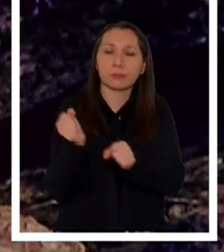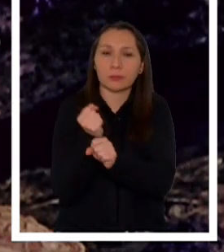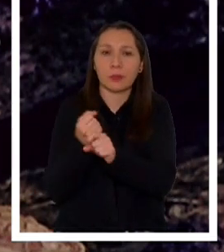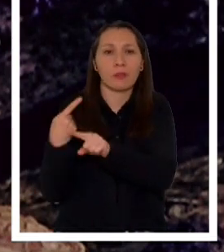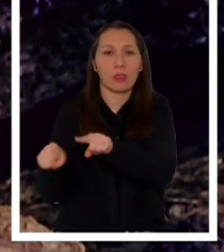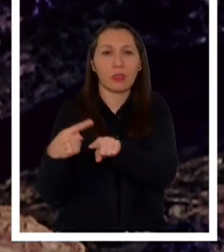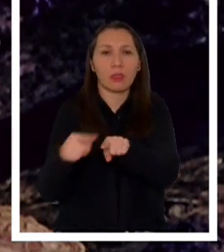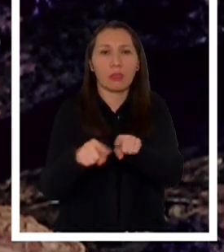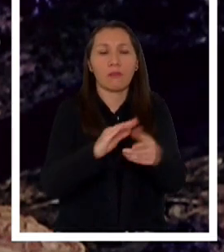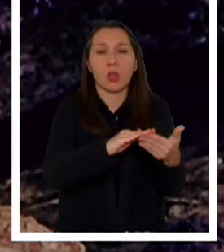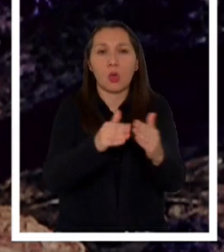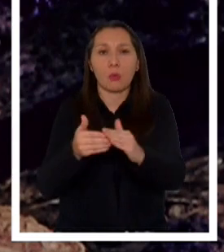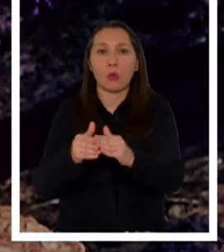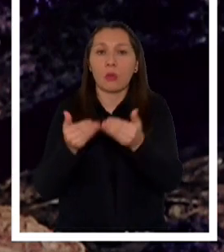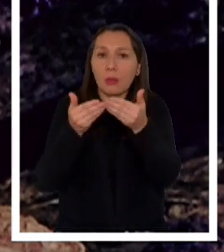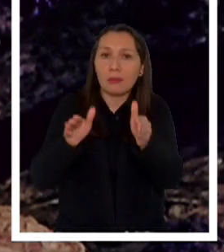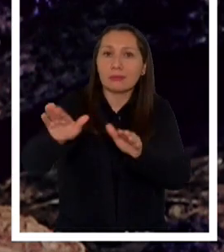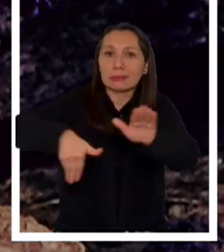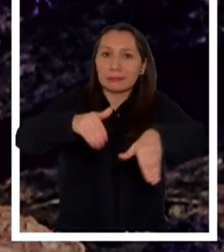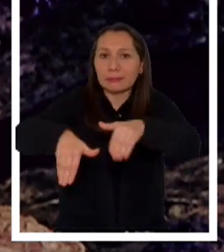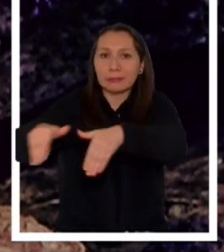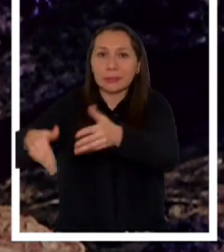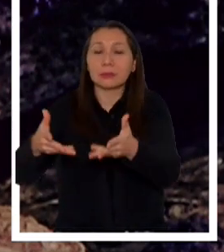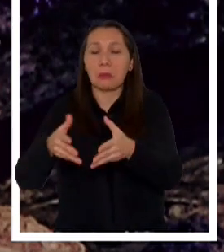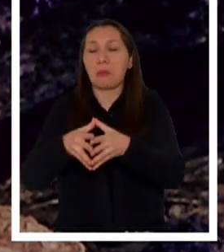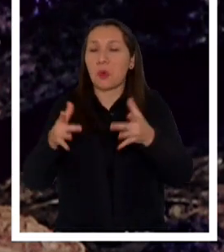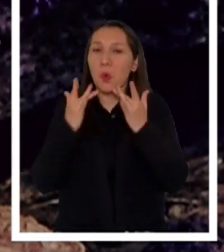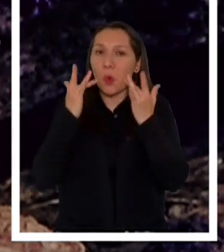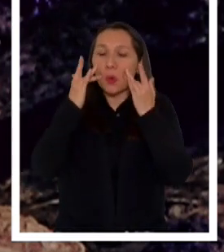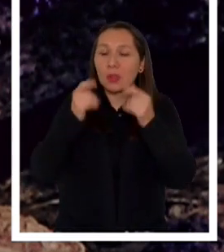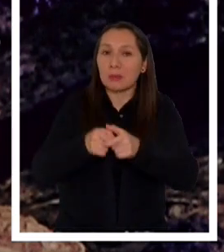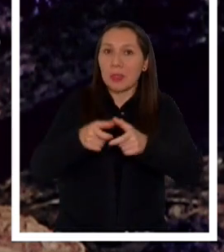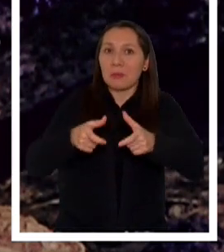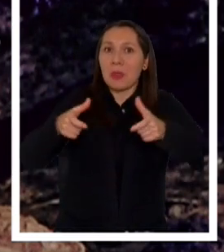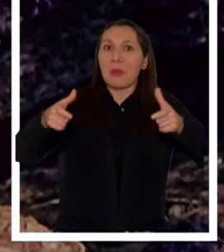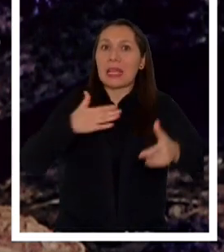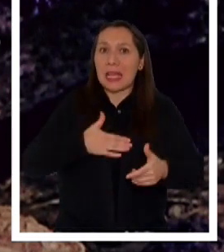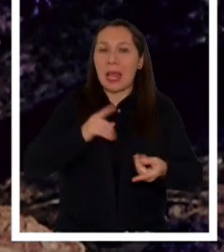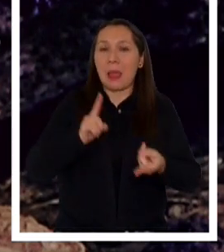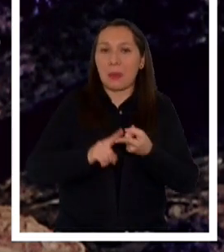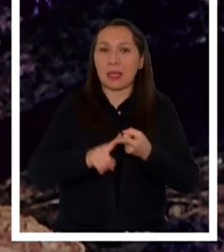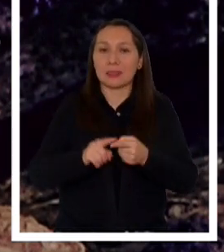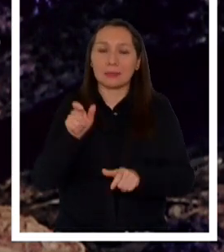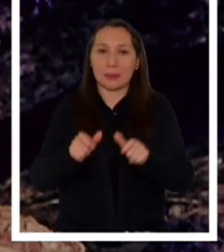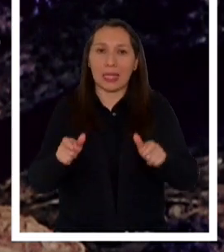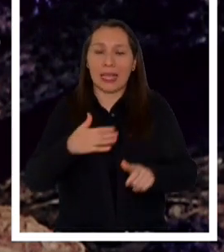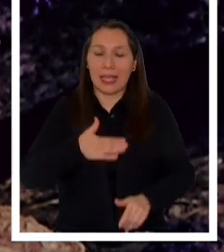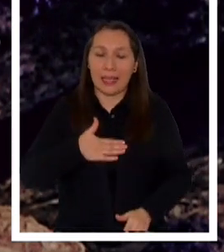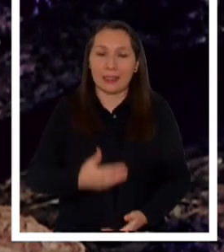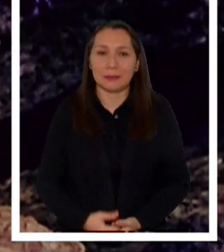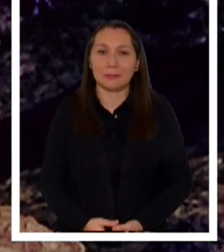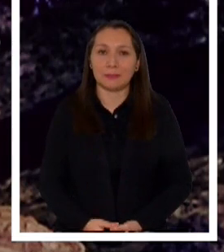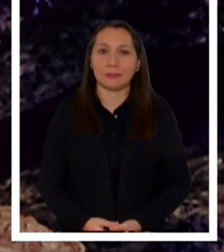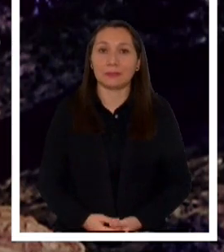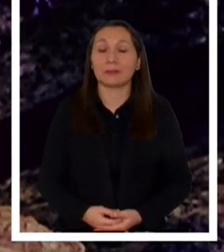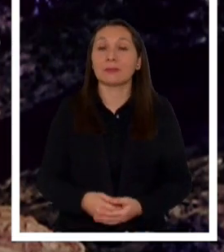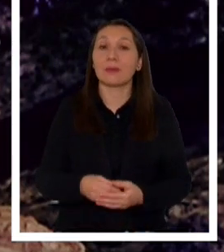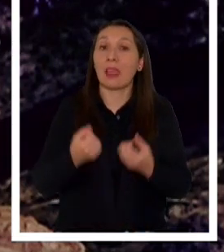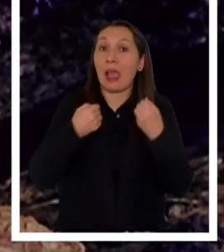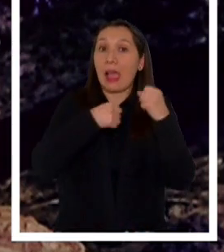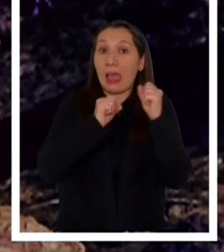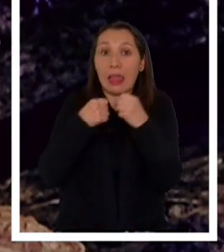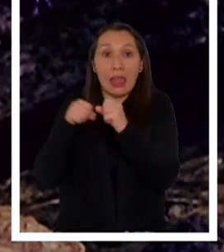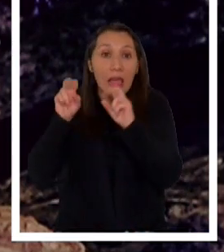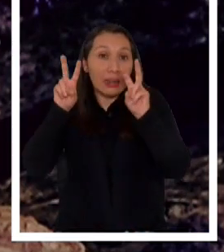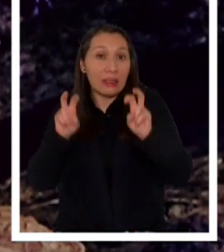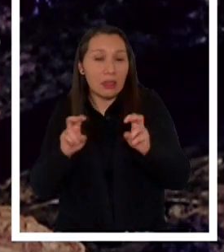trabajado con las distintas comunidades para abrir la convocatoria Y eso nos tiene muy contentos porque está hay mucho público interesado sobre el win win